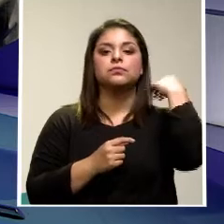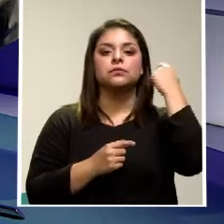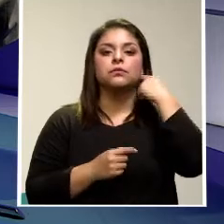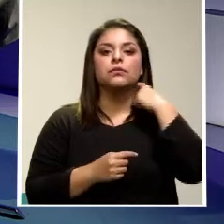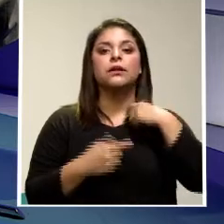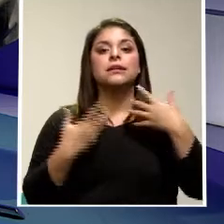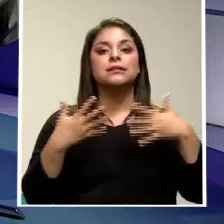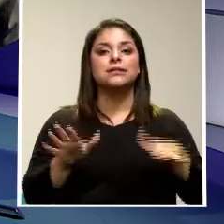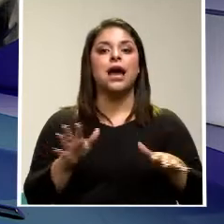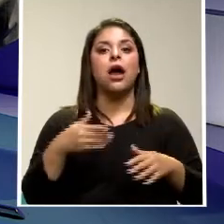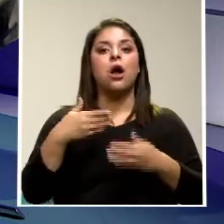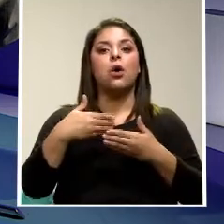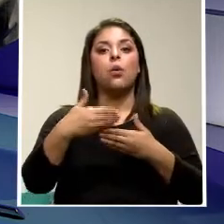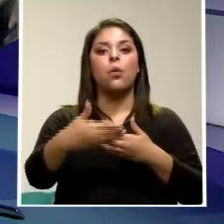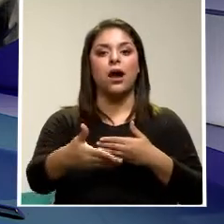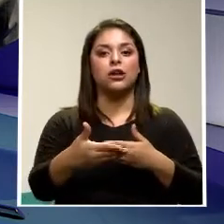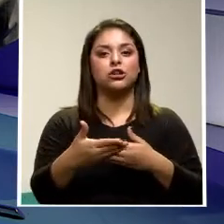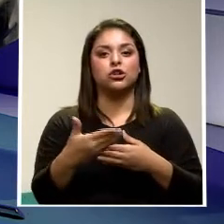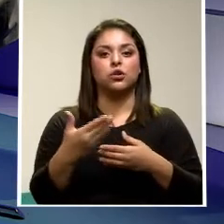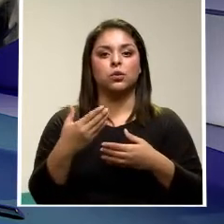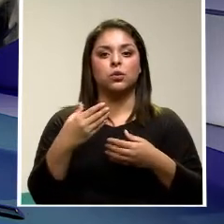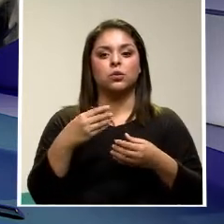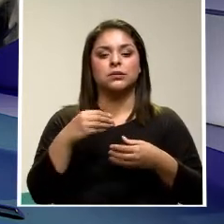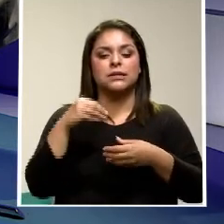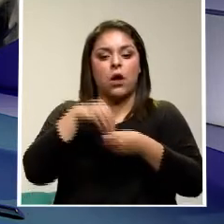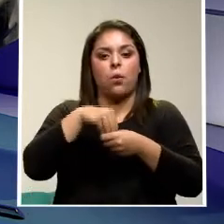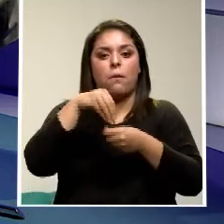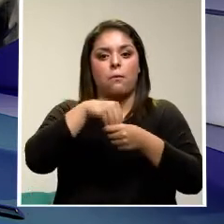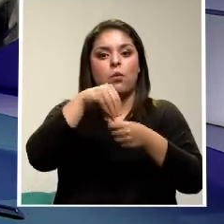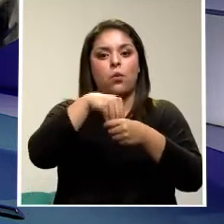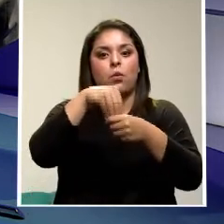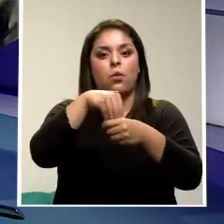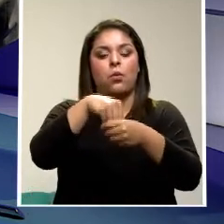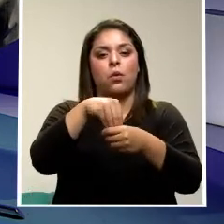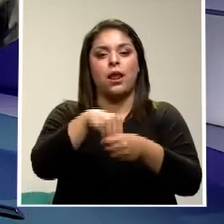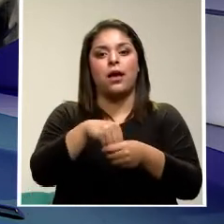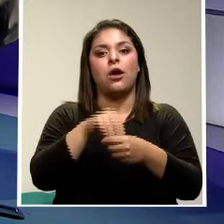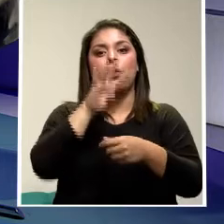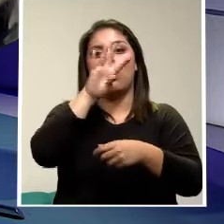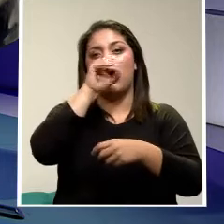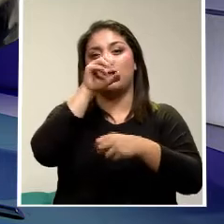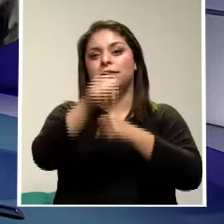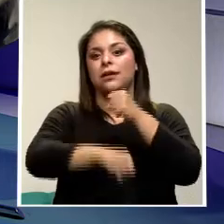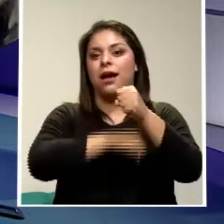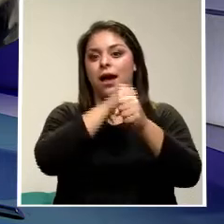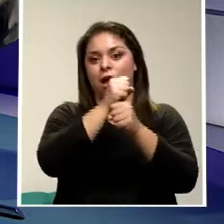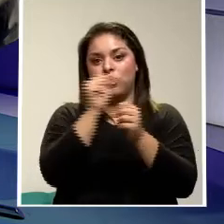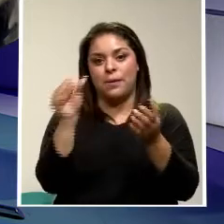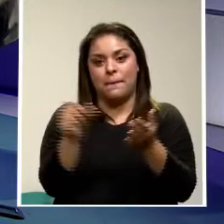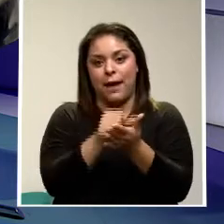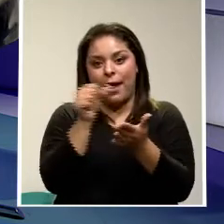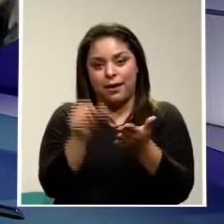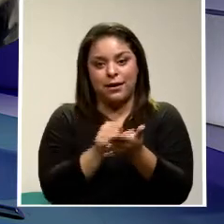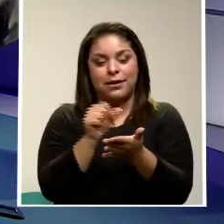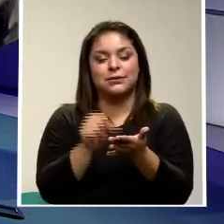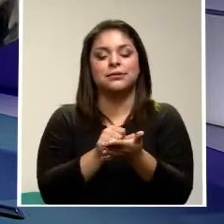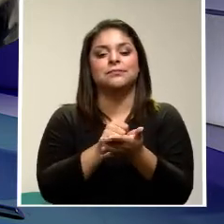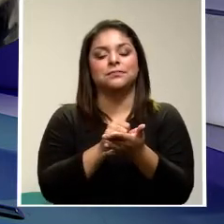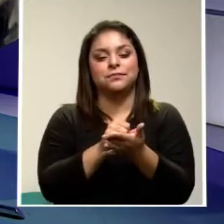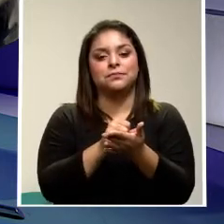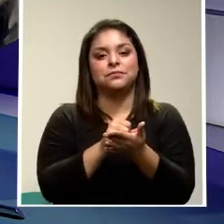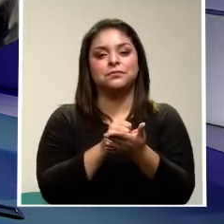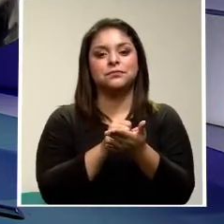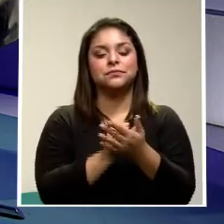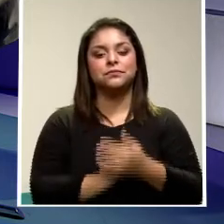se acumulan todas esas páginas a lo largo de 4 décadas, uno puede